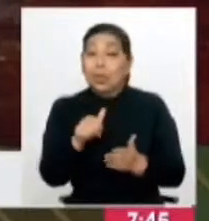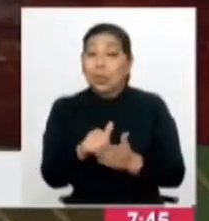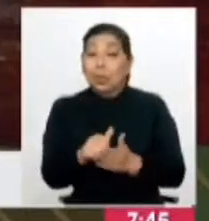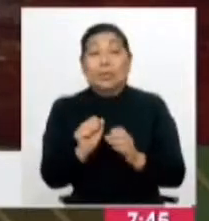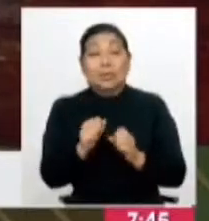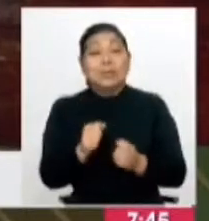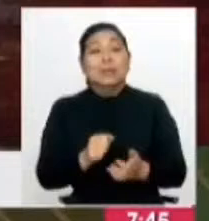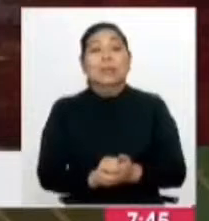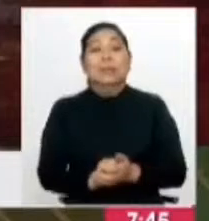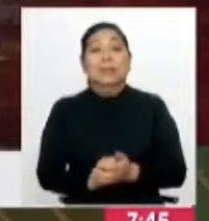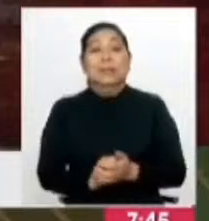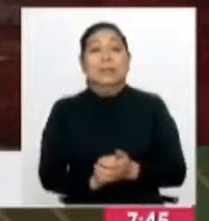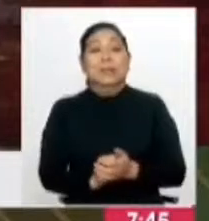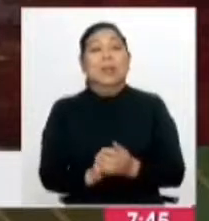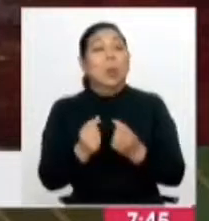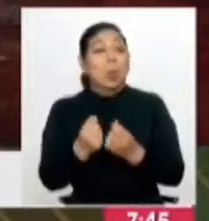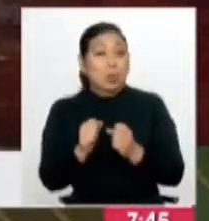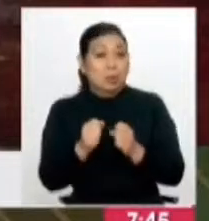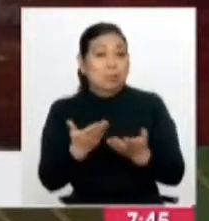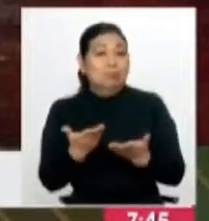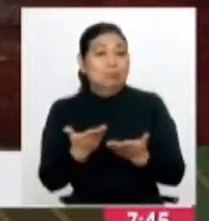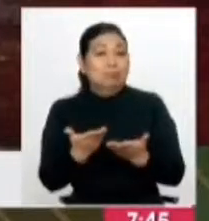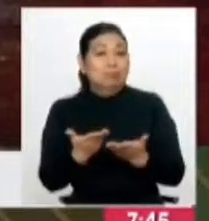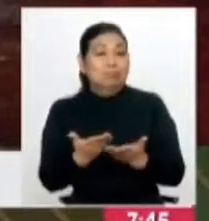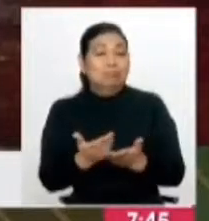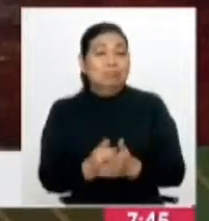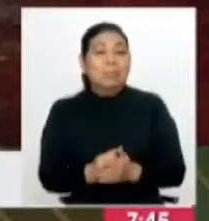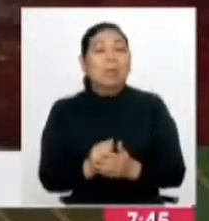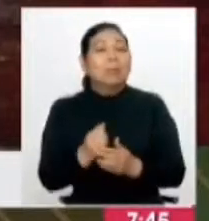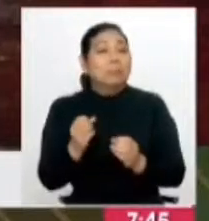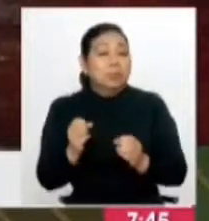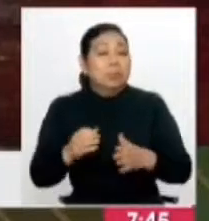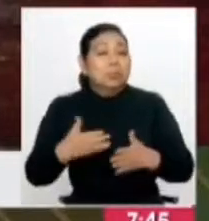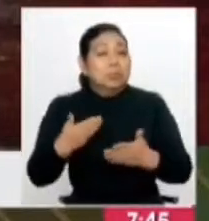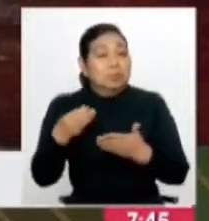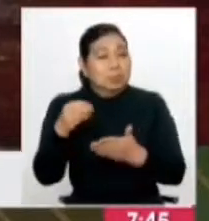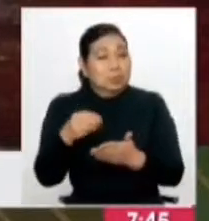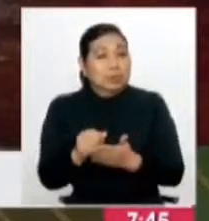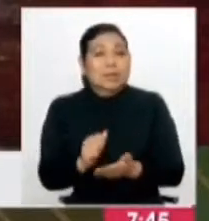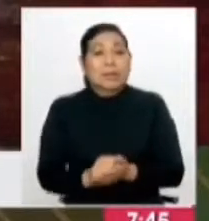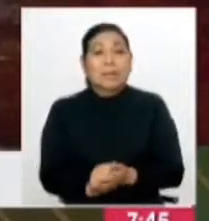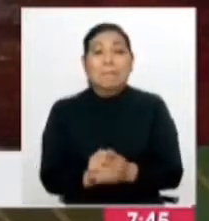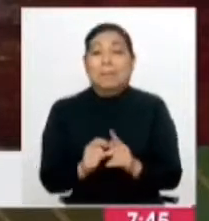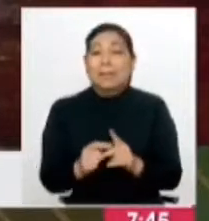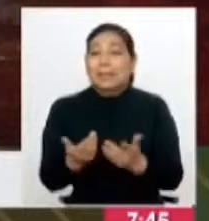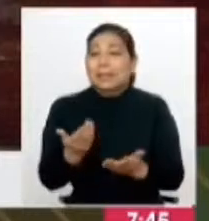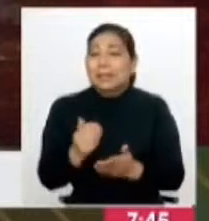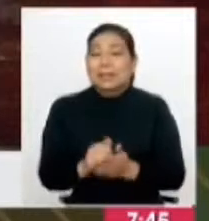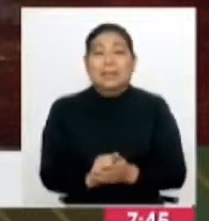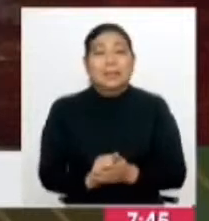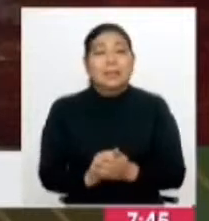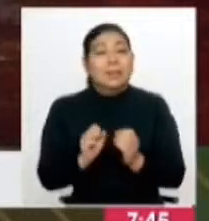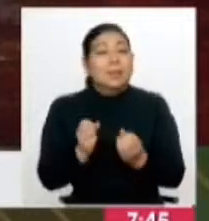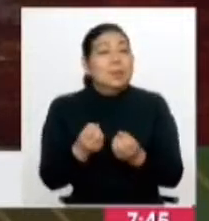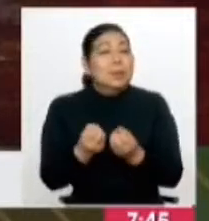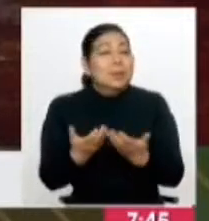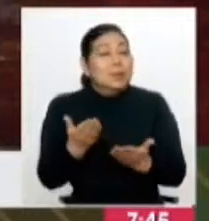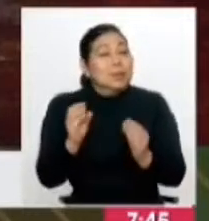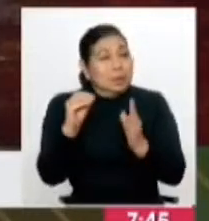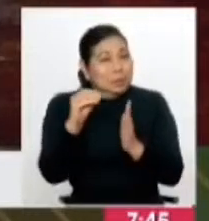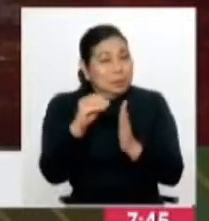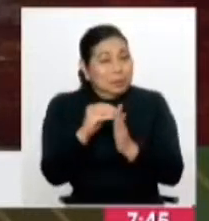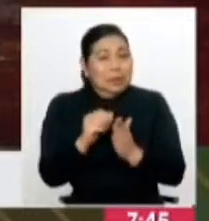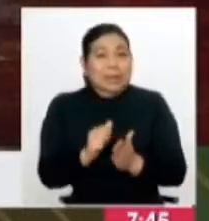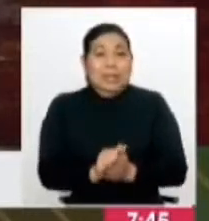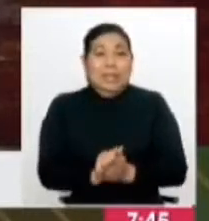los clientes del sector son posibles o potenciales de clientes, ¿no? Entonces, nosotros muchas veces cumplimos